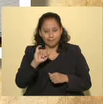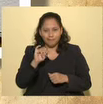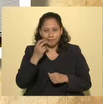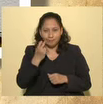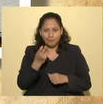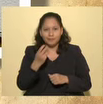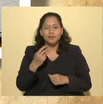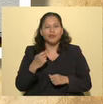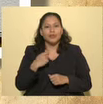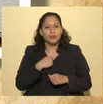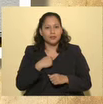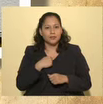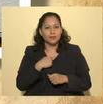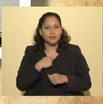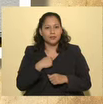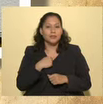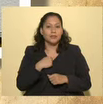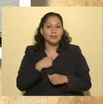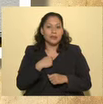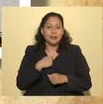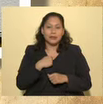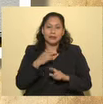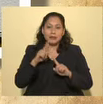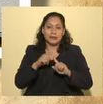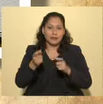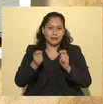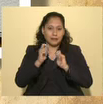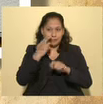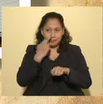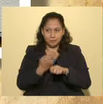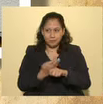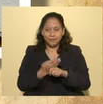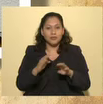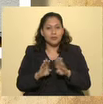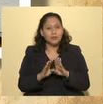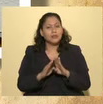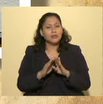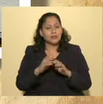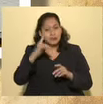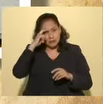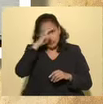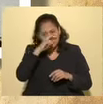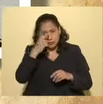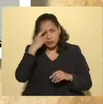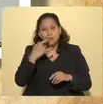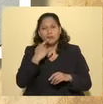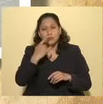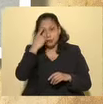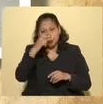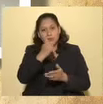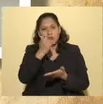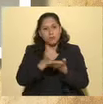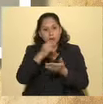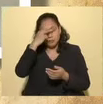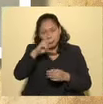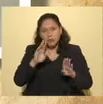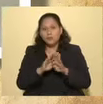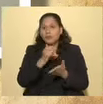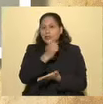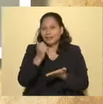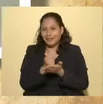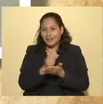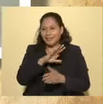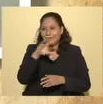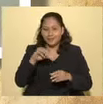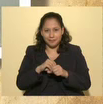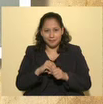es. Una gran tarea, una tarea de, creo que de mucho reto para esta gran, ¿no?, Ciudad de México, para esta capital de nuestro país,